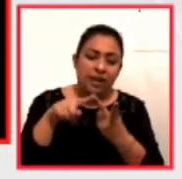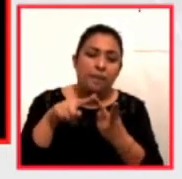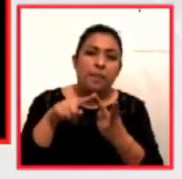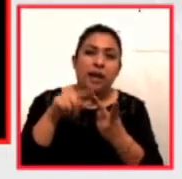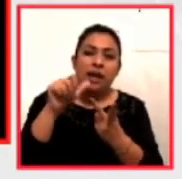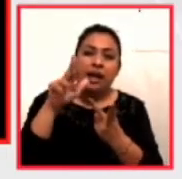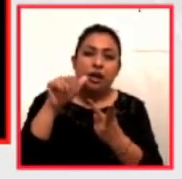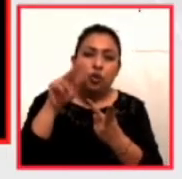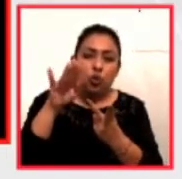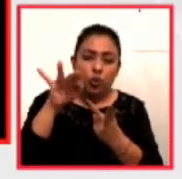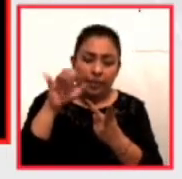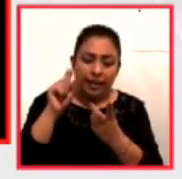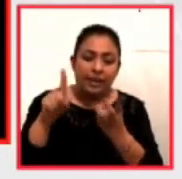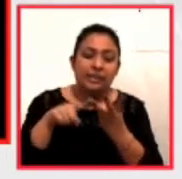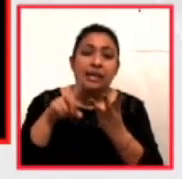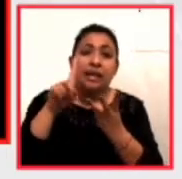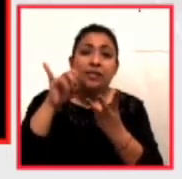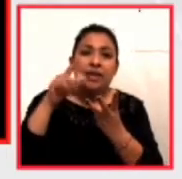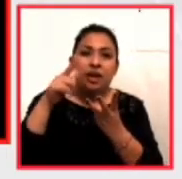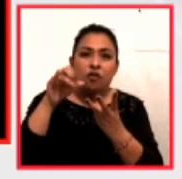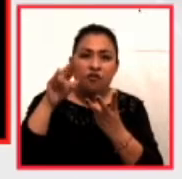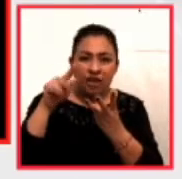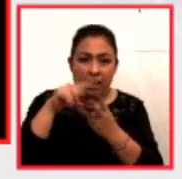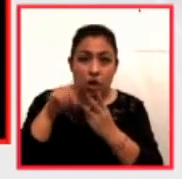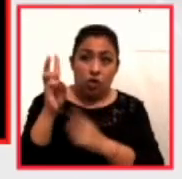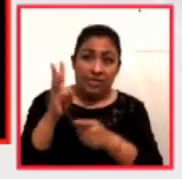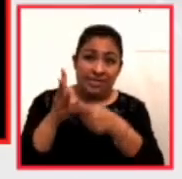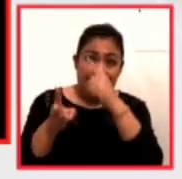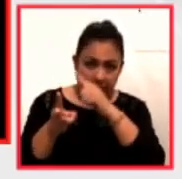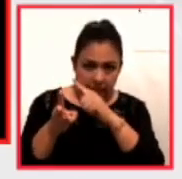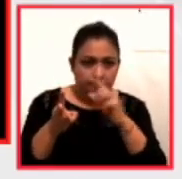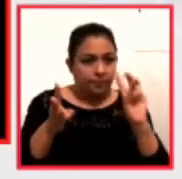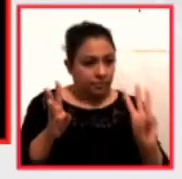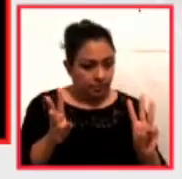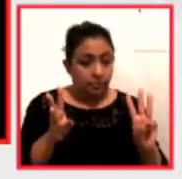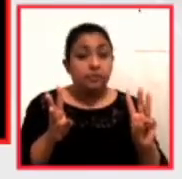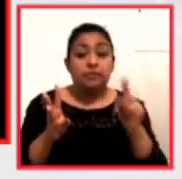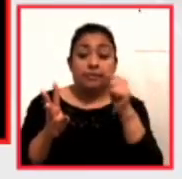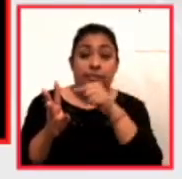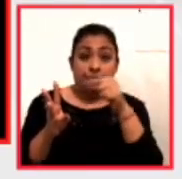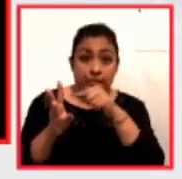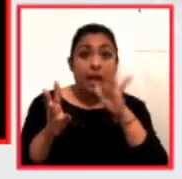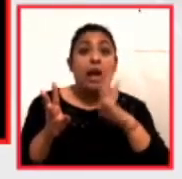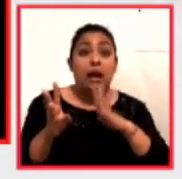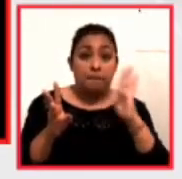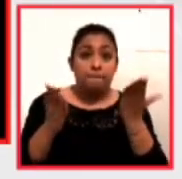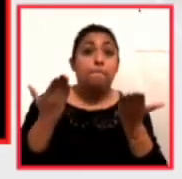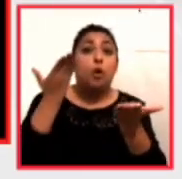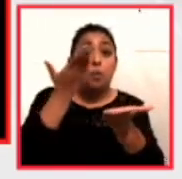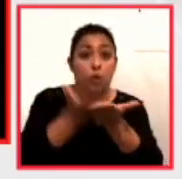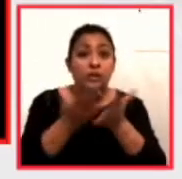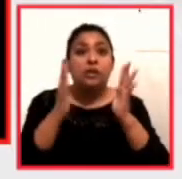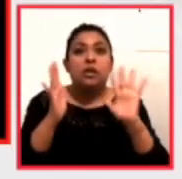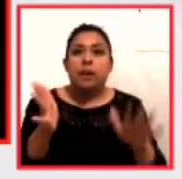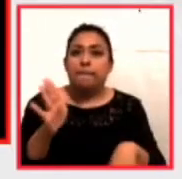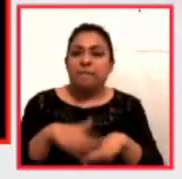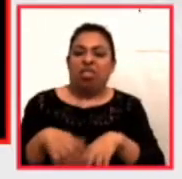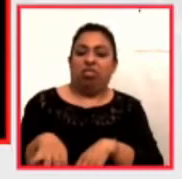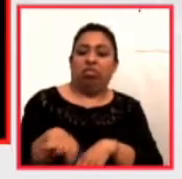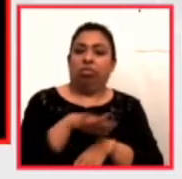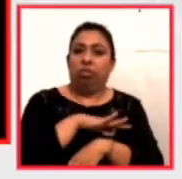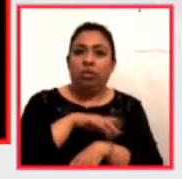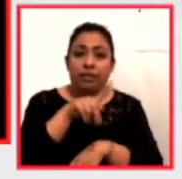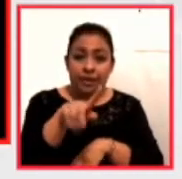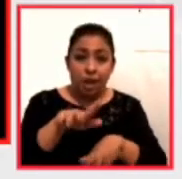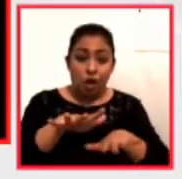el contrabajo y Diego Franco en el saxofón. Ellos ofrecen ya una propuesta un tanto más arriesgada. El